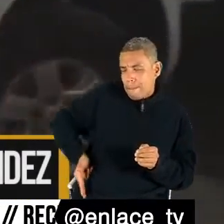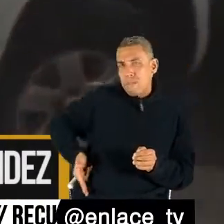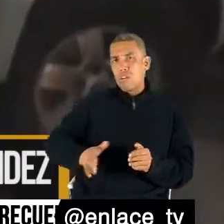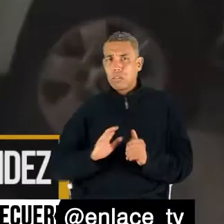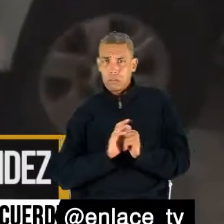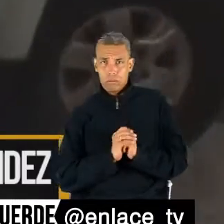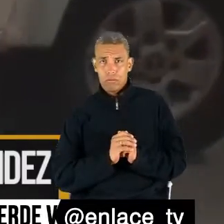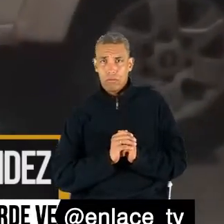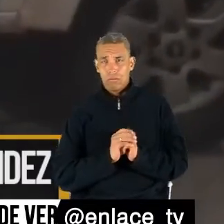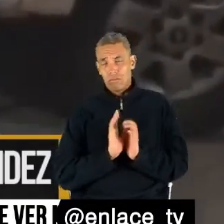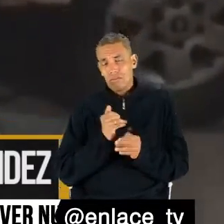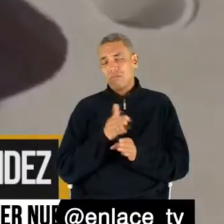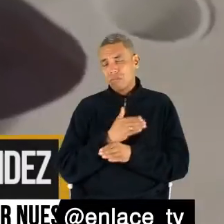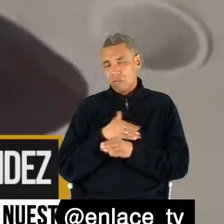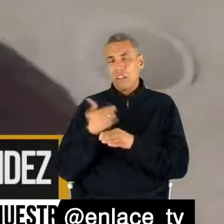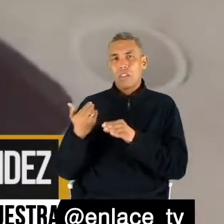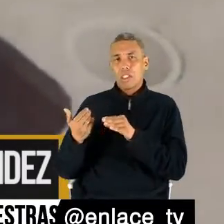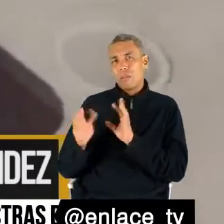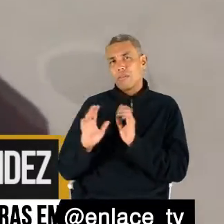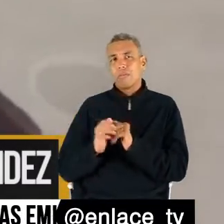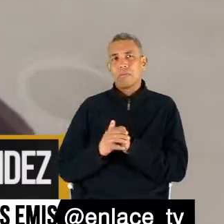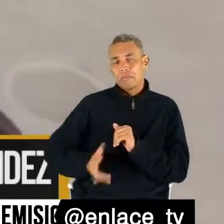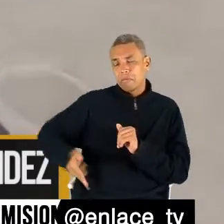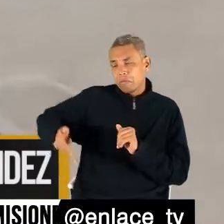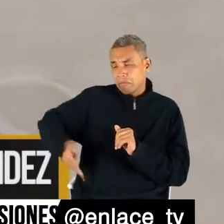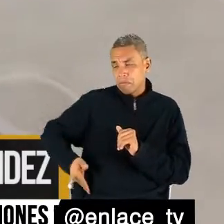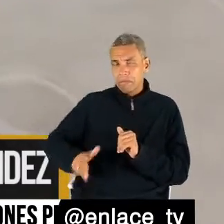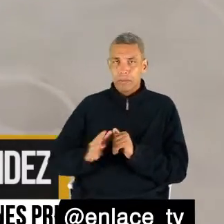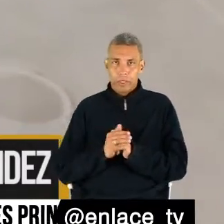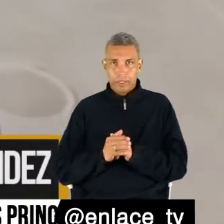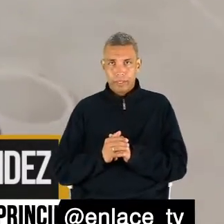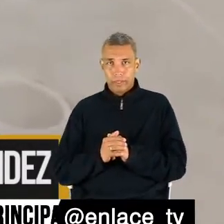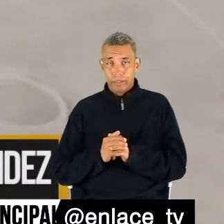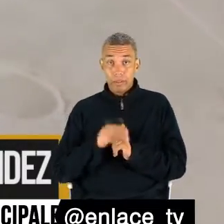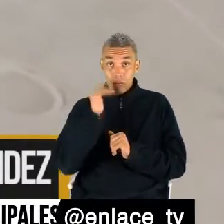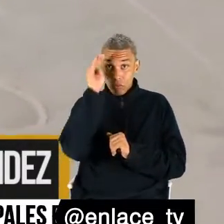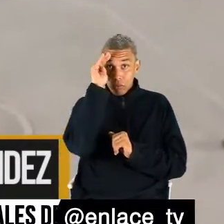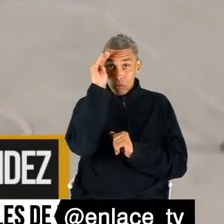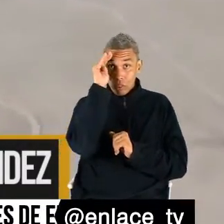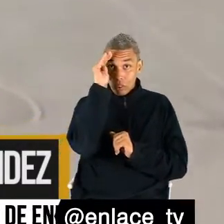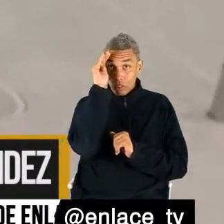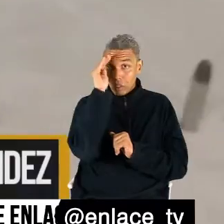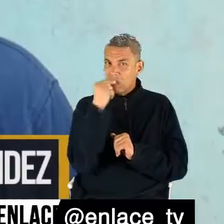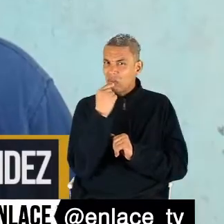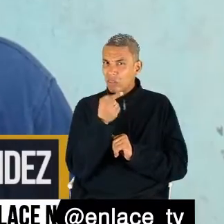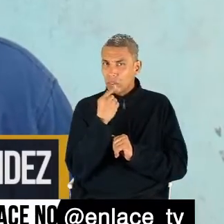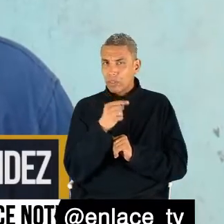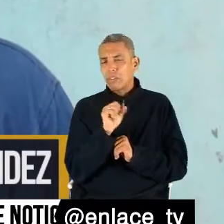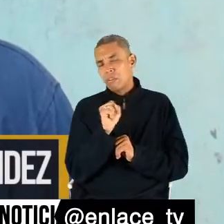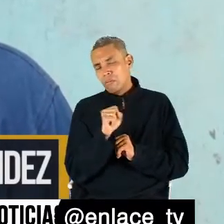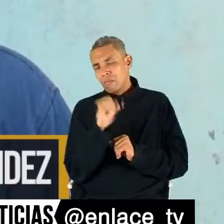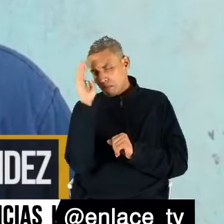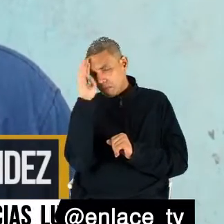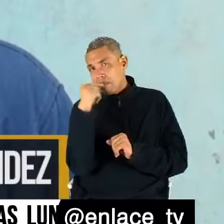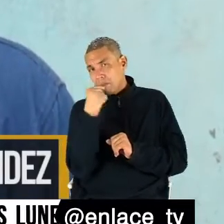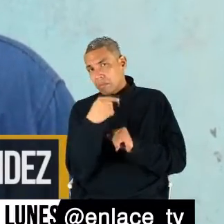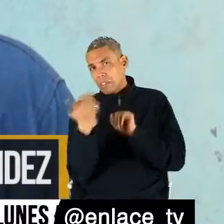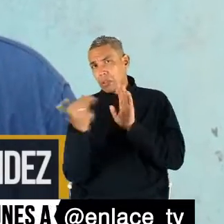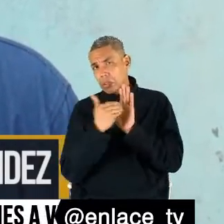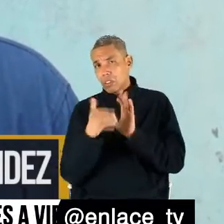soy una persona que estaba melodeando, vuelvo y repito. ¿Quién lo dice, la policía? Sí, hay versiones, sí, pero la versión que le